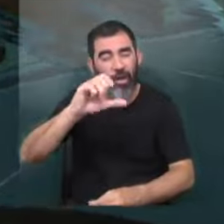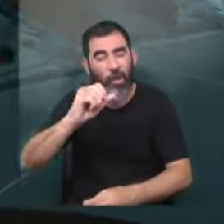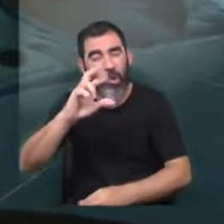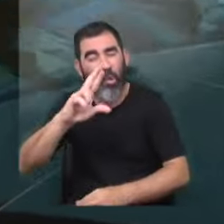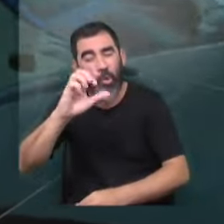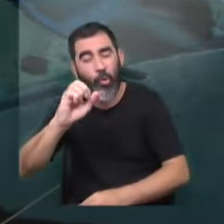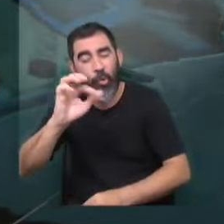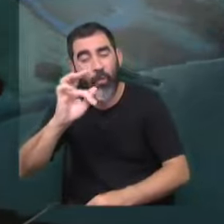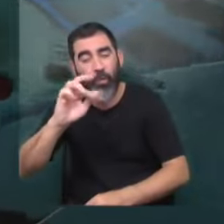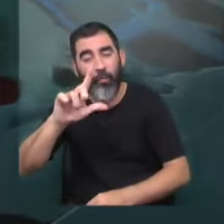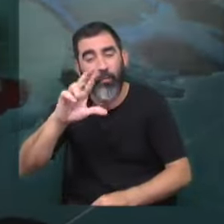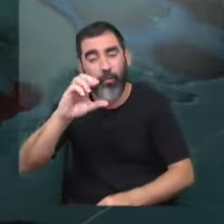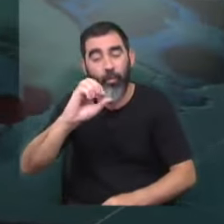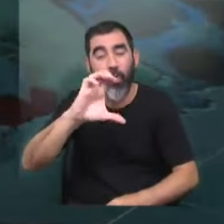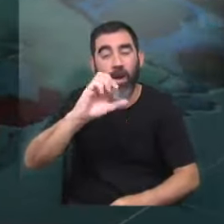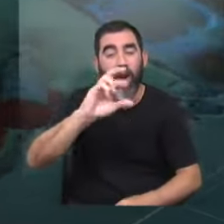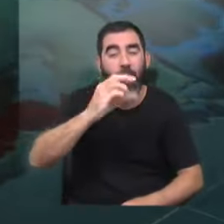clorofluorocarbonos, no lo preparé esto,